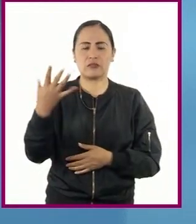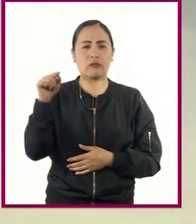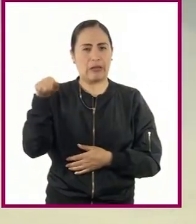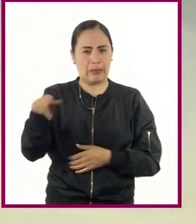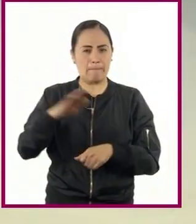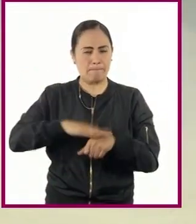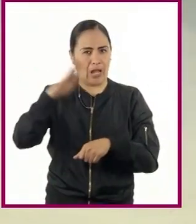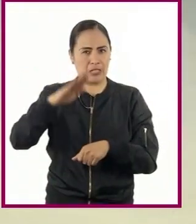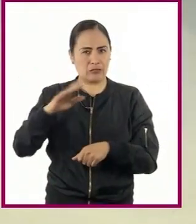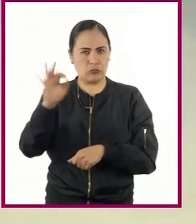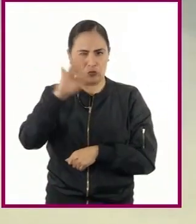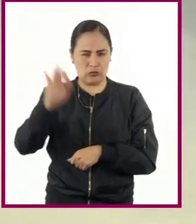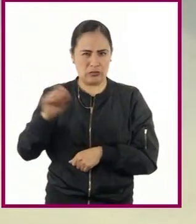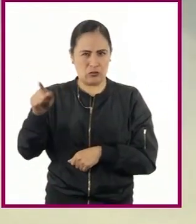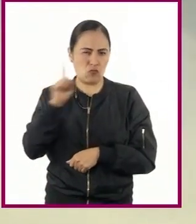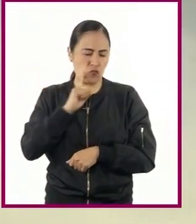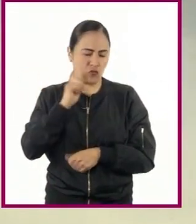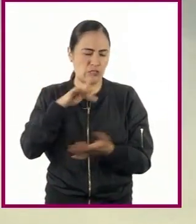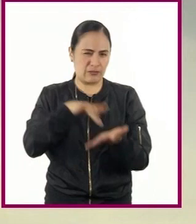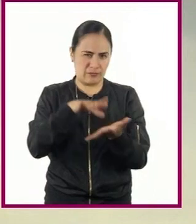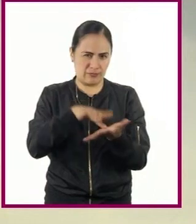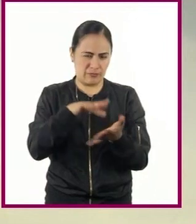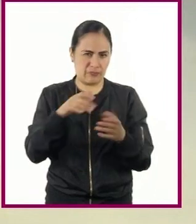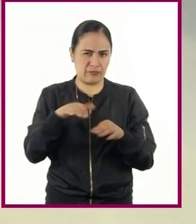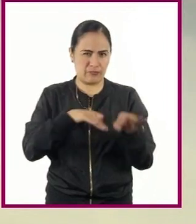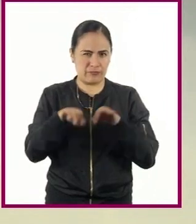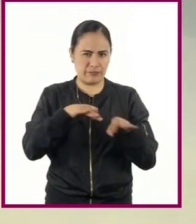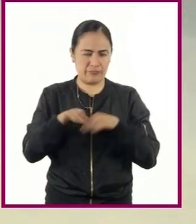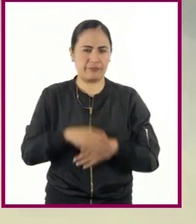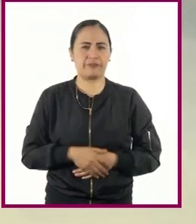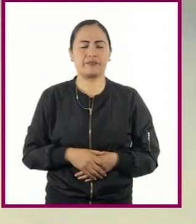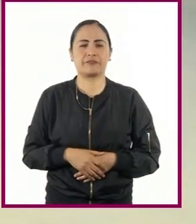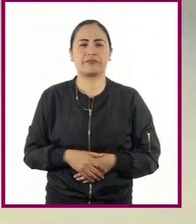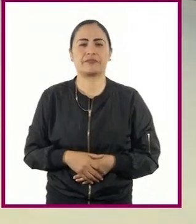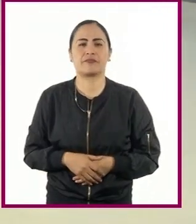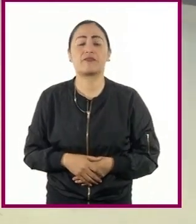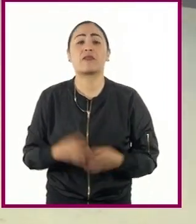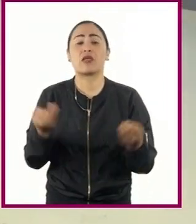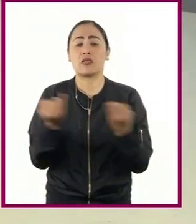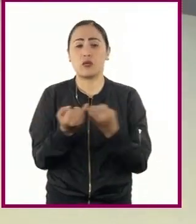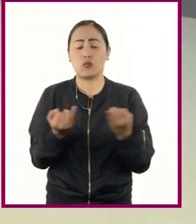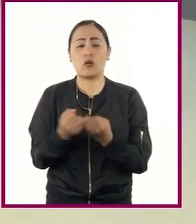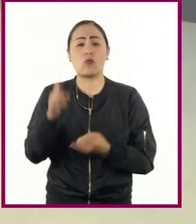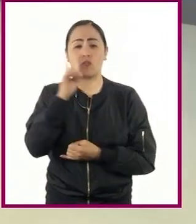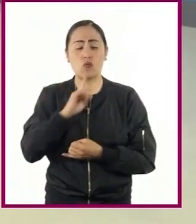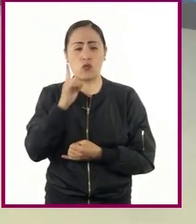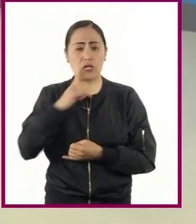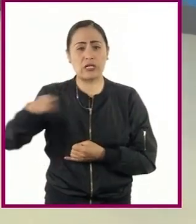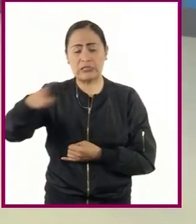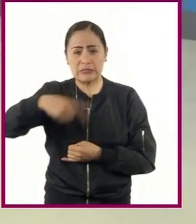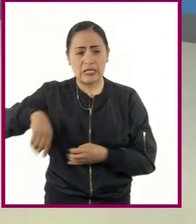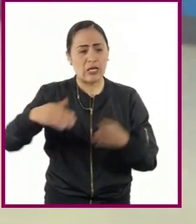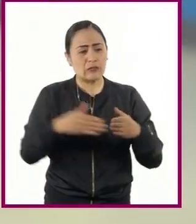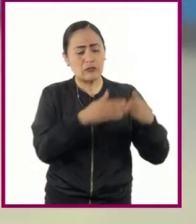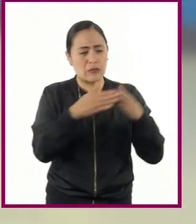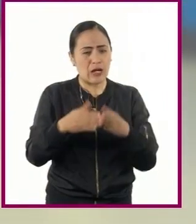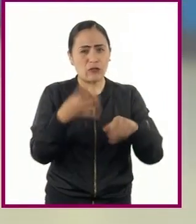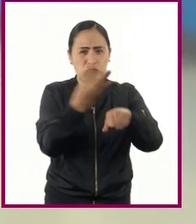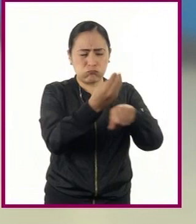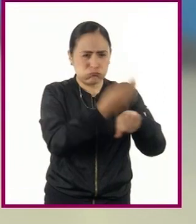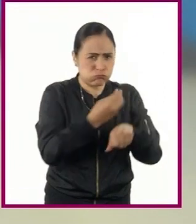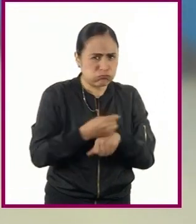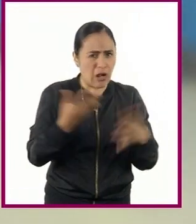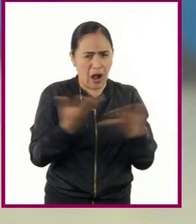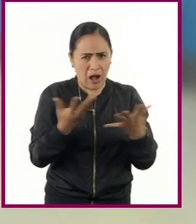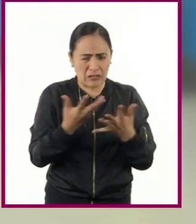sector. De igual modo, miles de ellas trabajaron en la fabricación de barcos y en la marina. En la